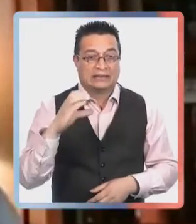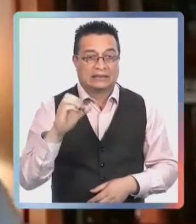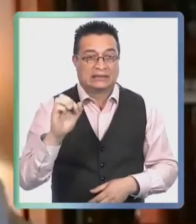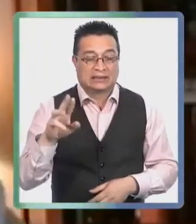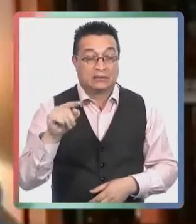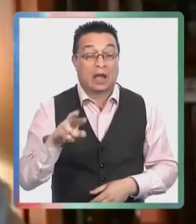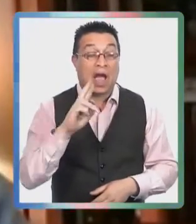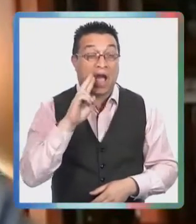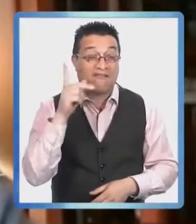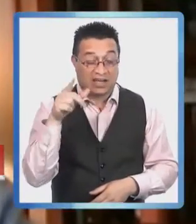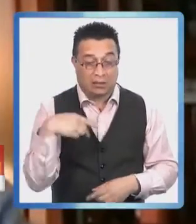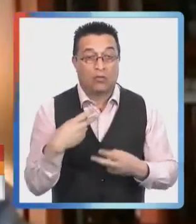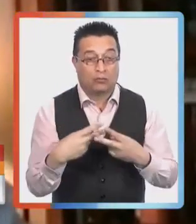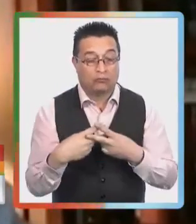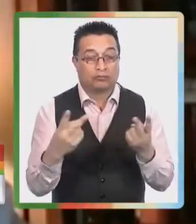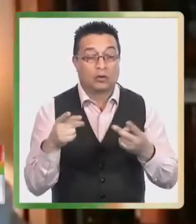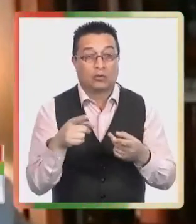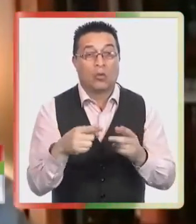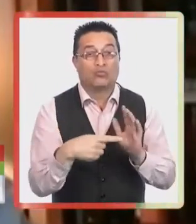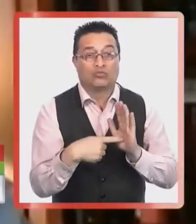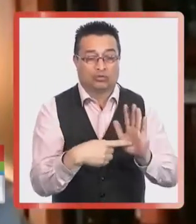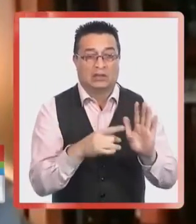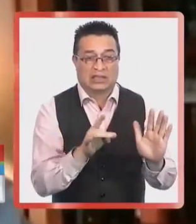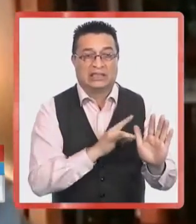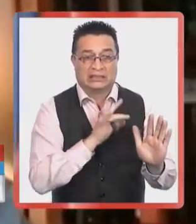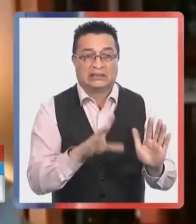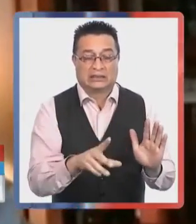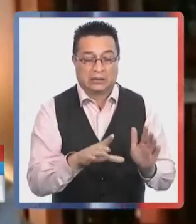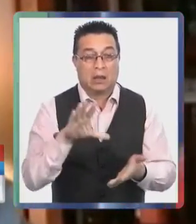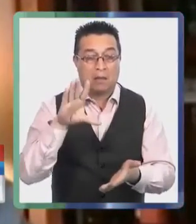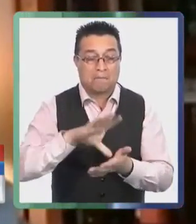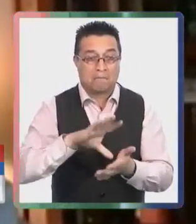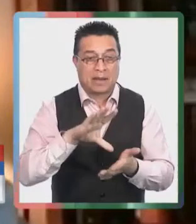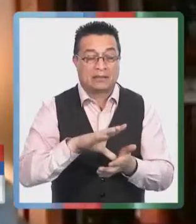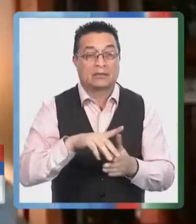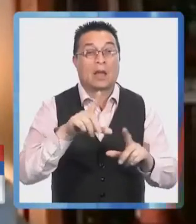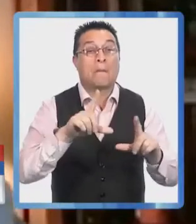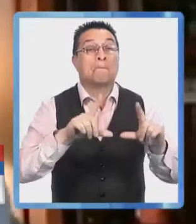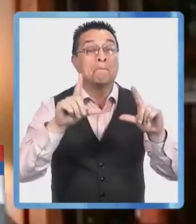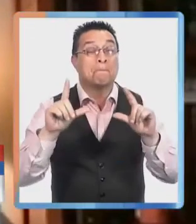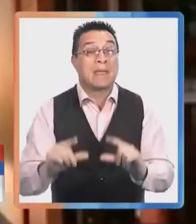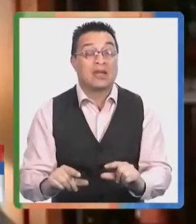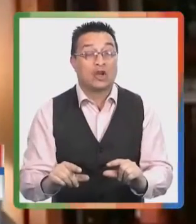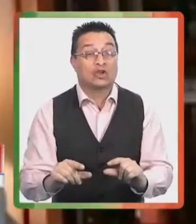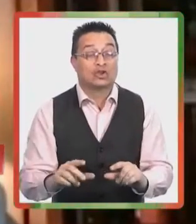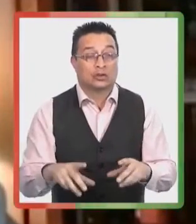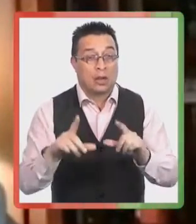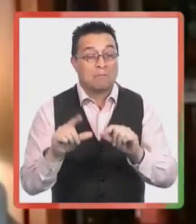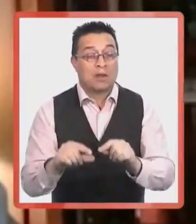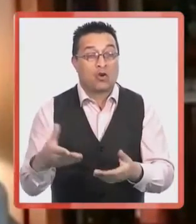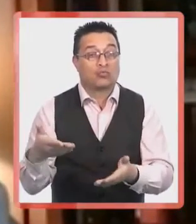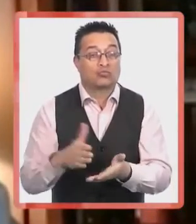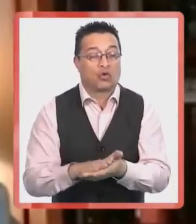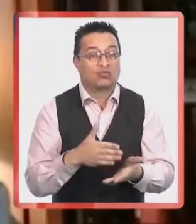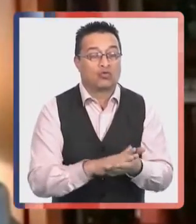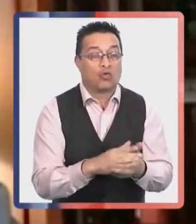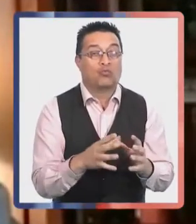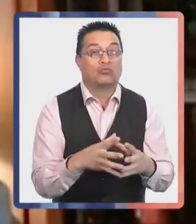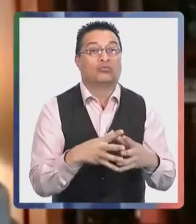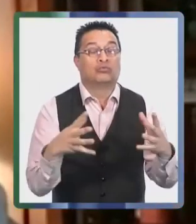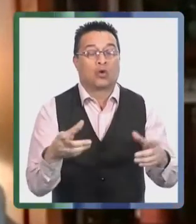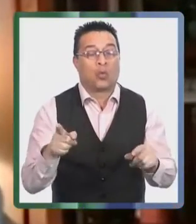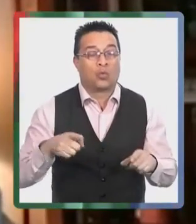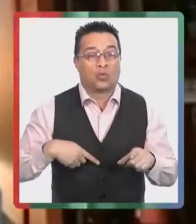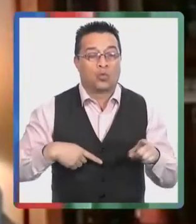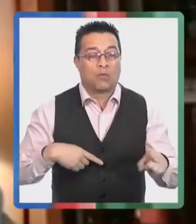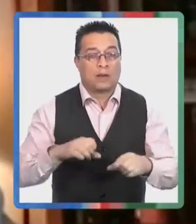que fue publicado ahora en abril, demostró que Chile era el país que tenía menos mortalidad en